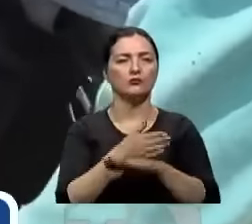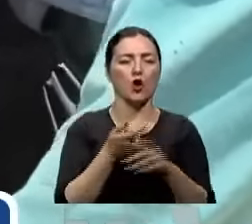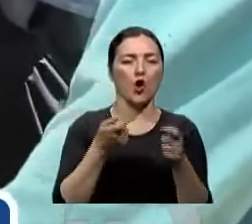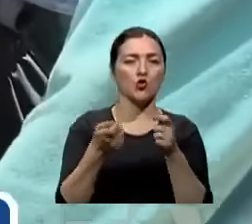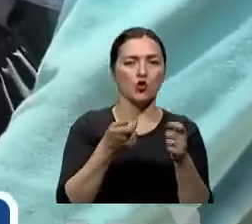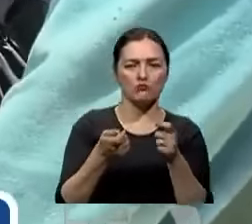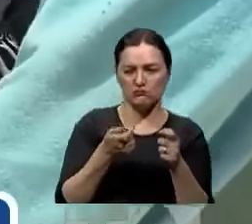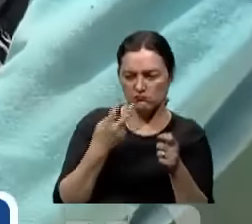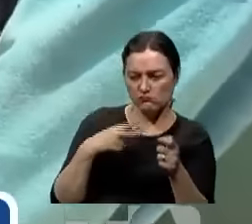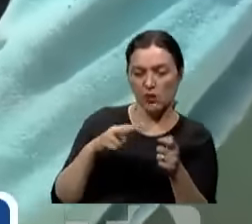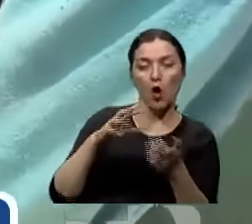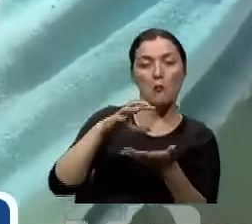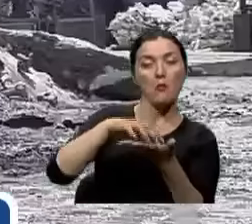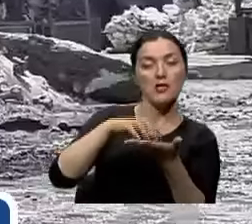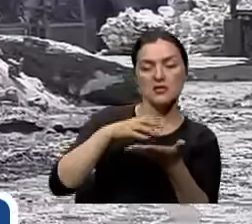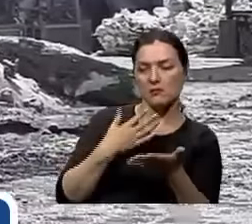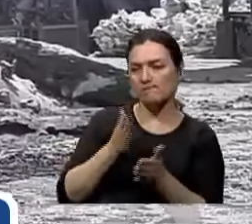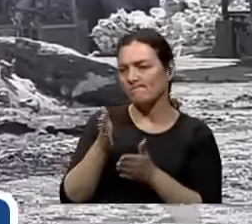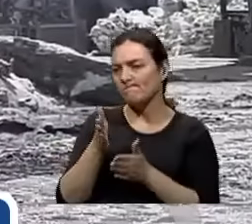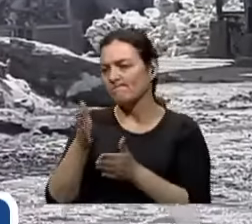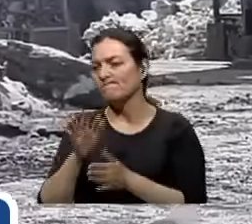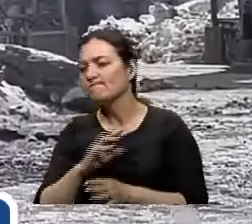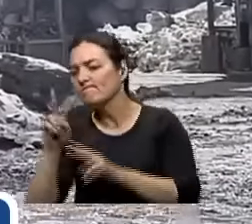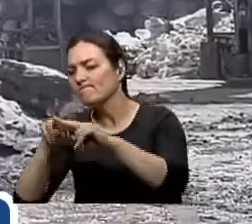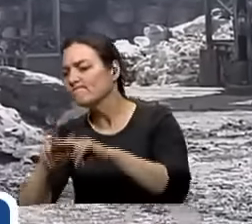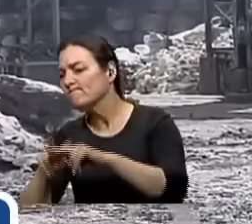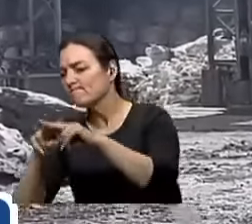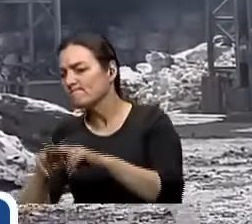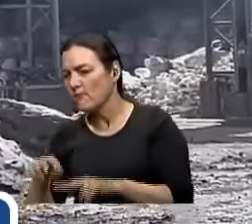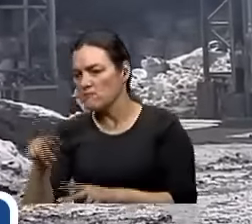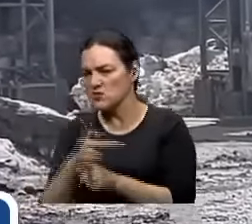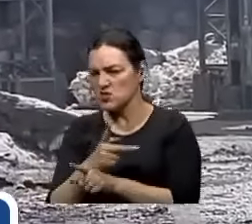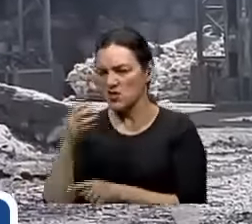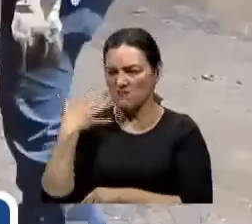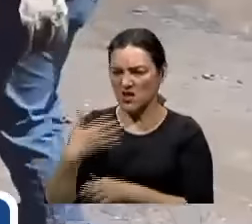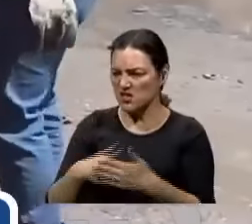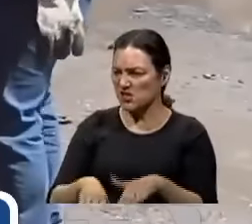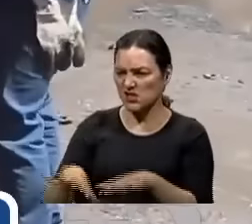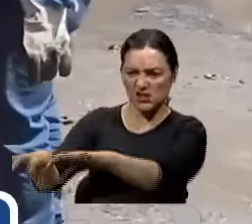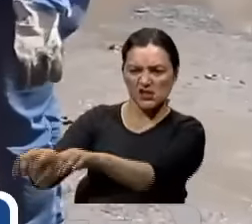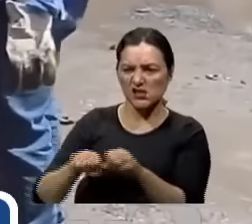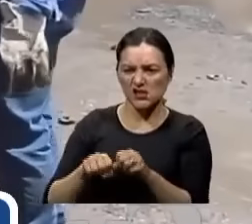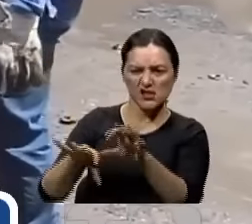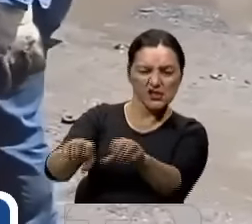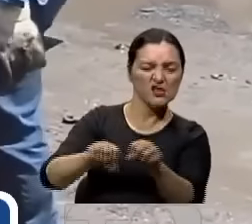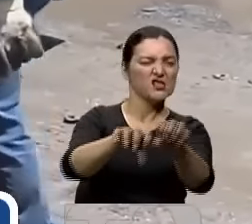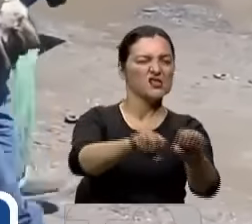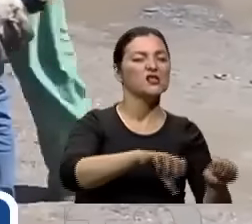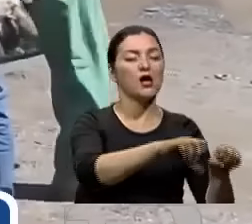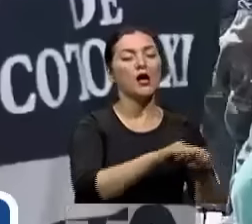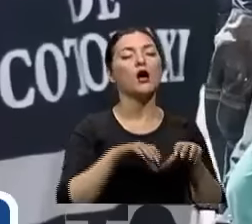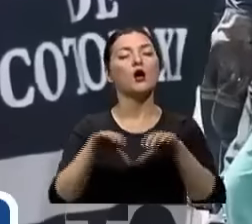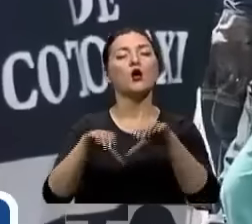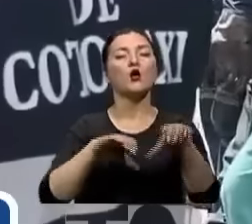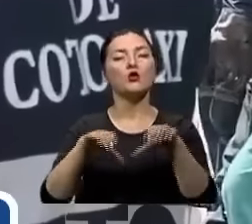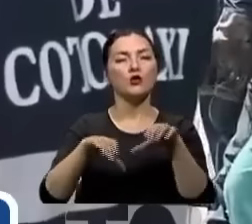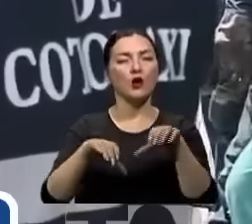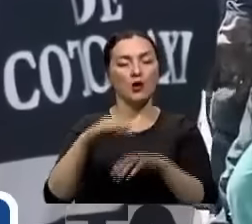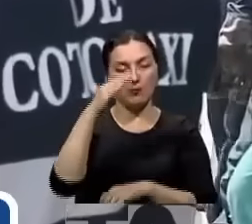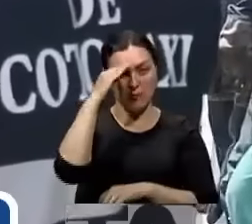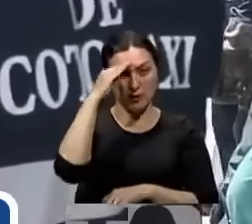de operativos a nivel provincial, realizados en conjunto por la Policía Nacional en coordinación con la Intendencia General de